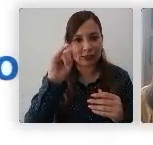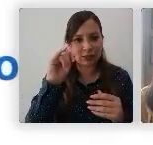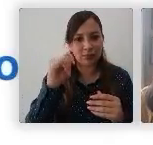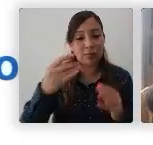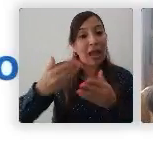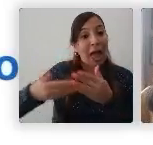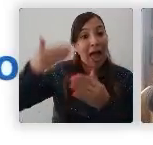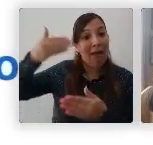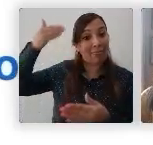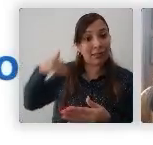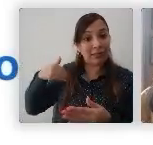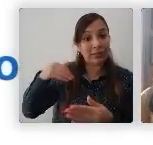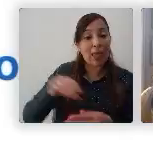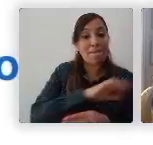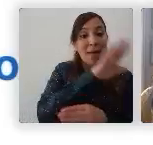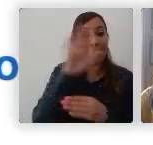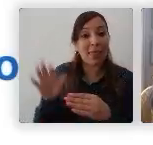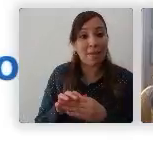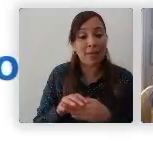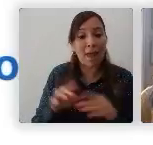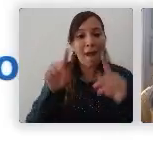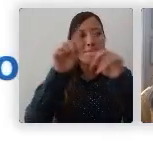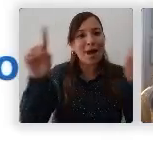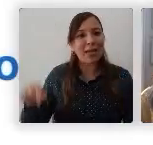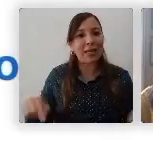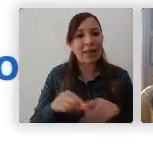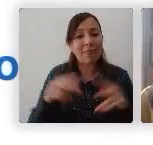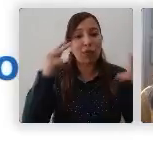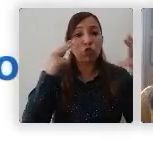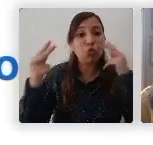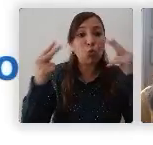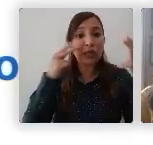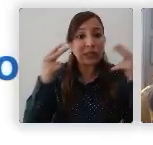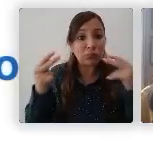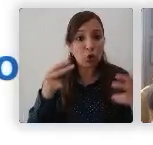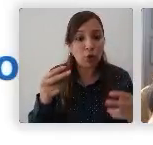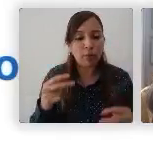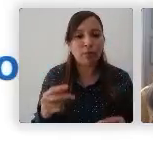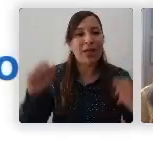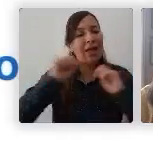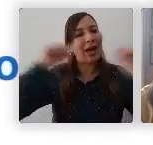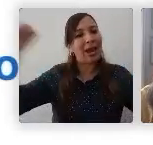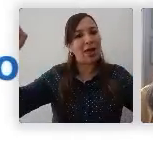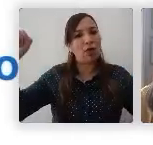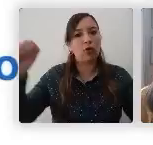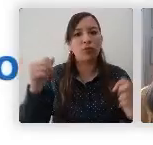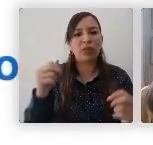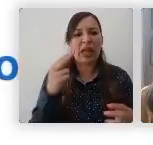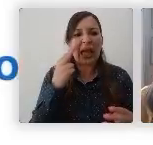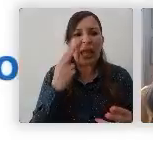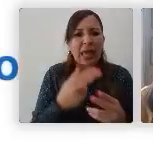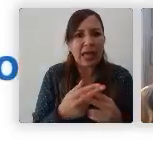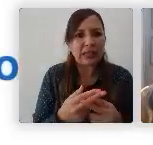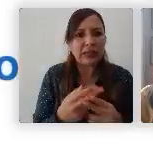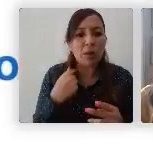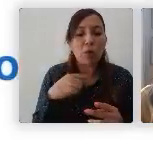de hecho las páginas de turismo oficiales han ganado relevancia por la sensación de seguridad sí porque es una información